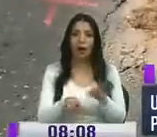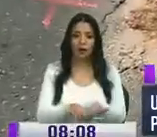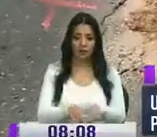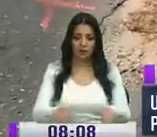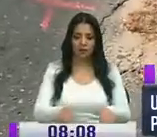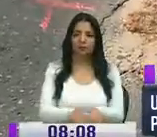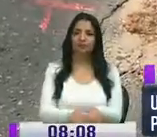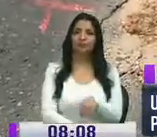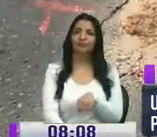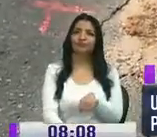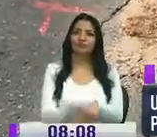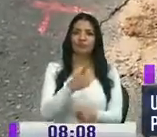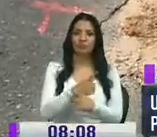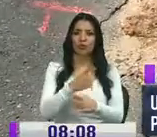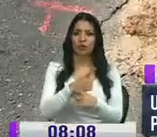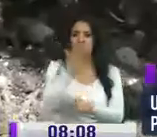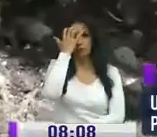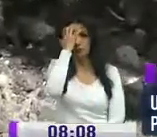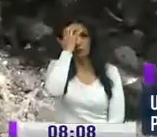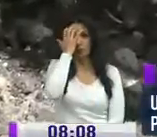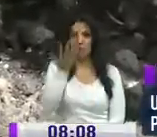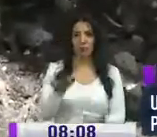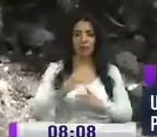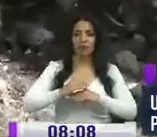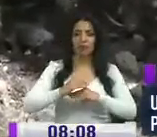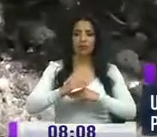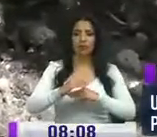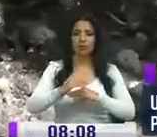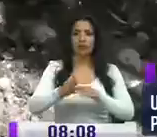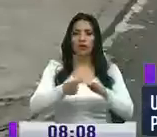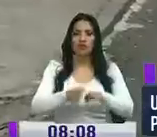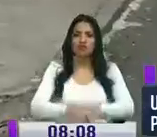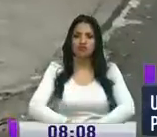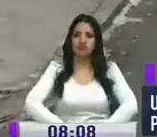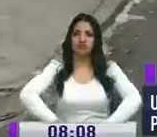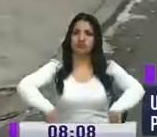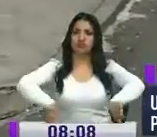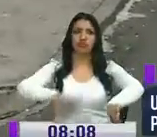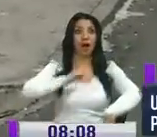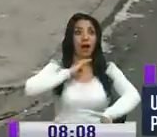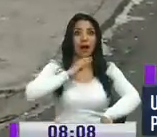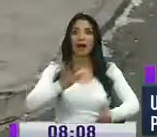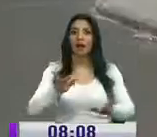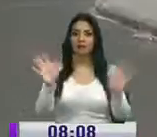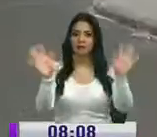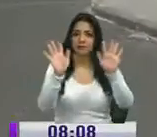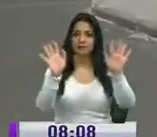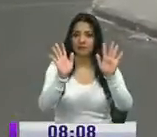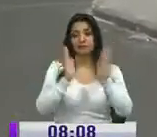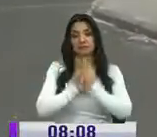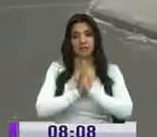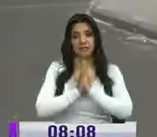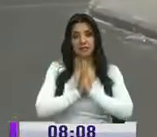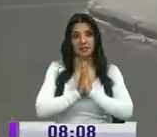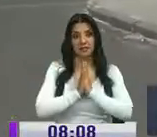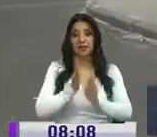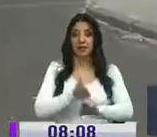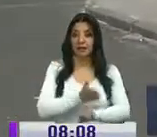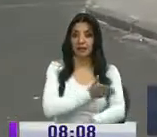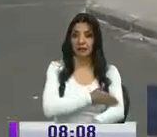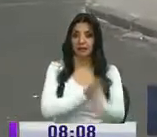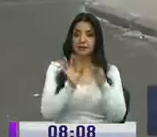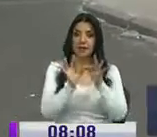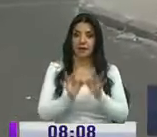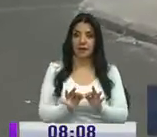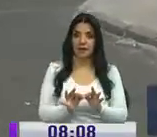es por eso que los vecinos están preocupados, pues no quieren que la afectación llegue a toda la calle. Me imagino que es eso, digamos,